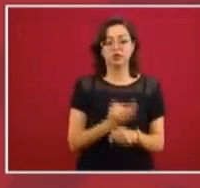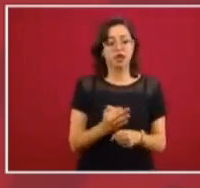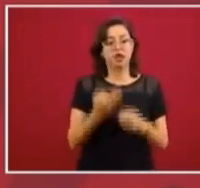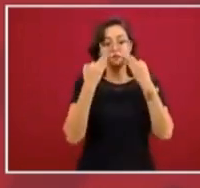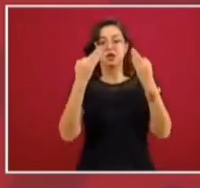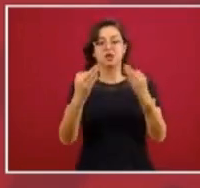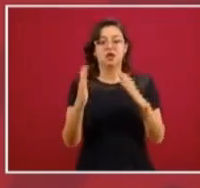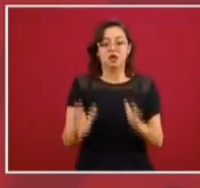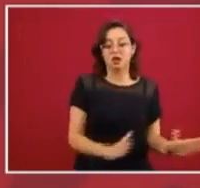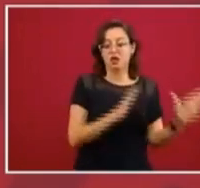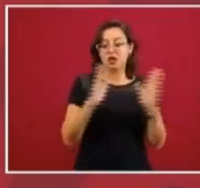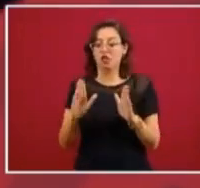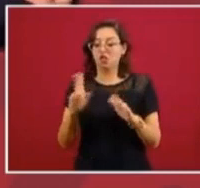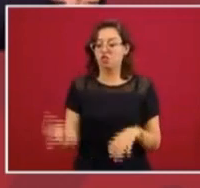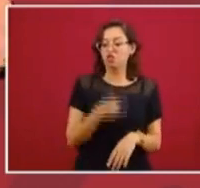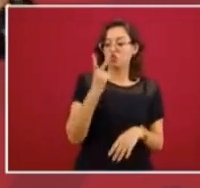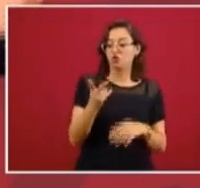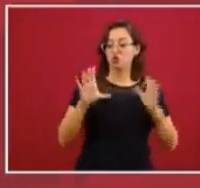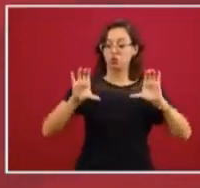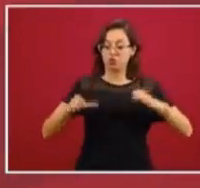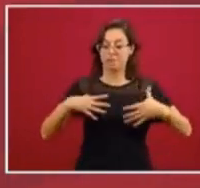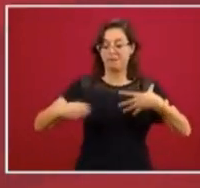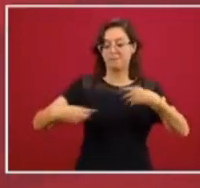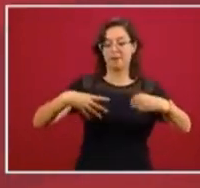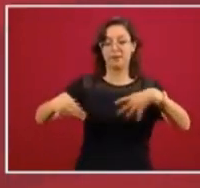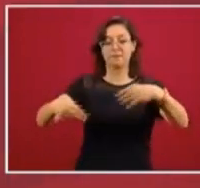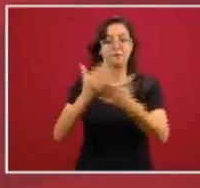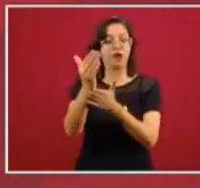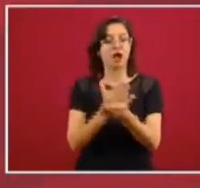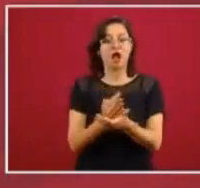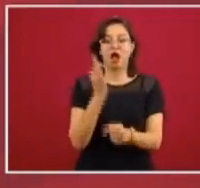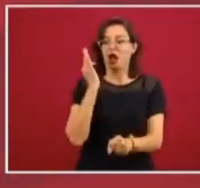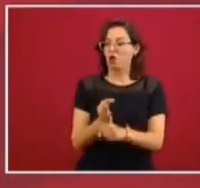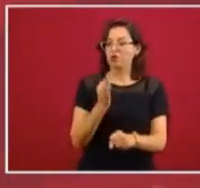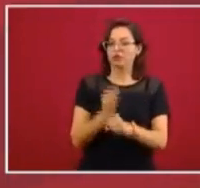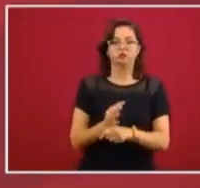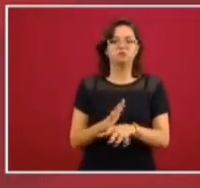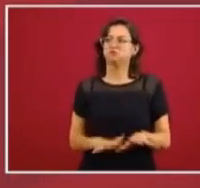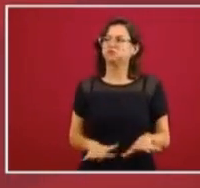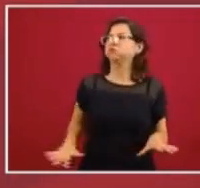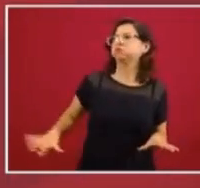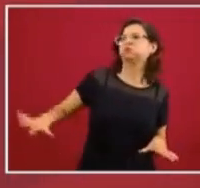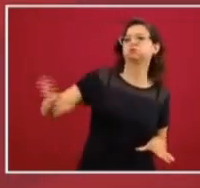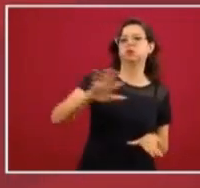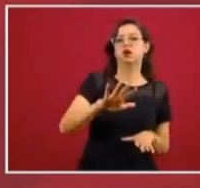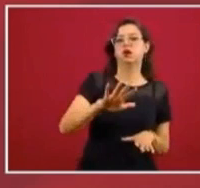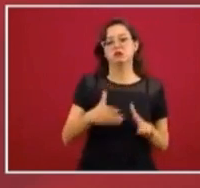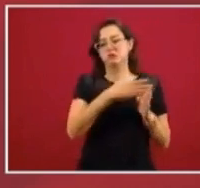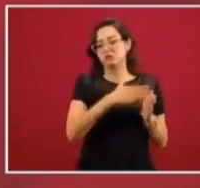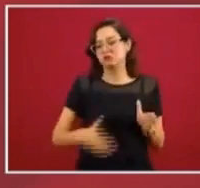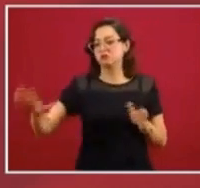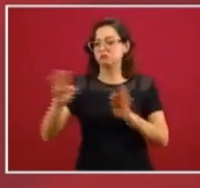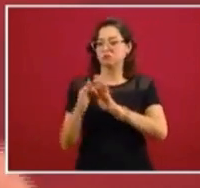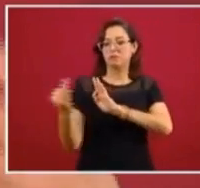medidas de mitigación comunitaria que tenemos ahorita mismo instauradas en forma masiva y que son parte de la Jornada Nacional de Sana